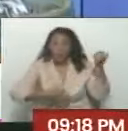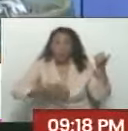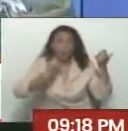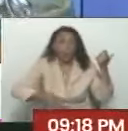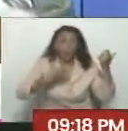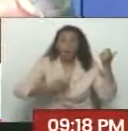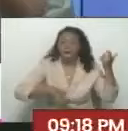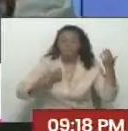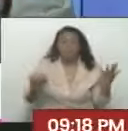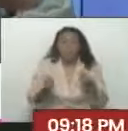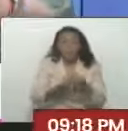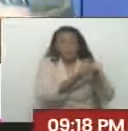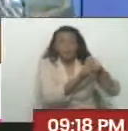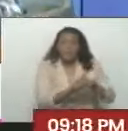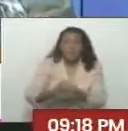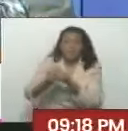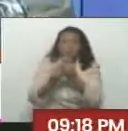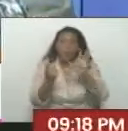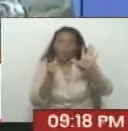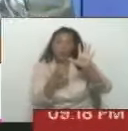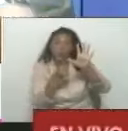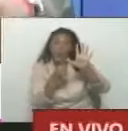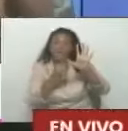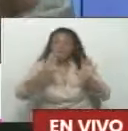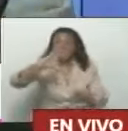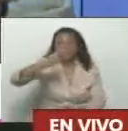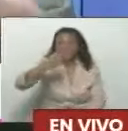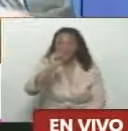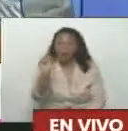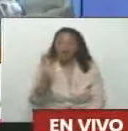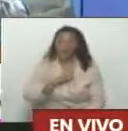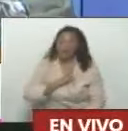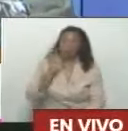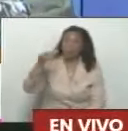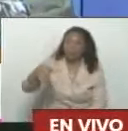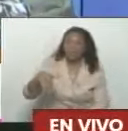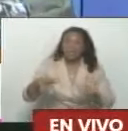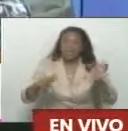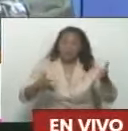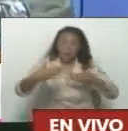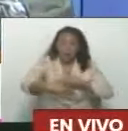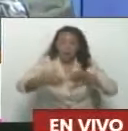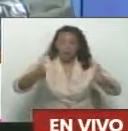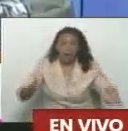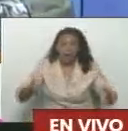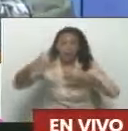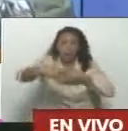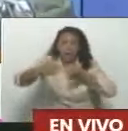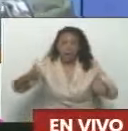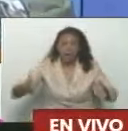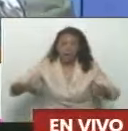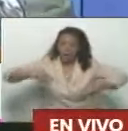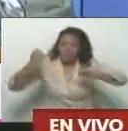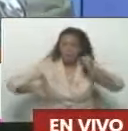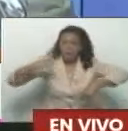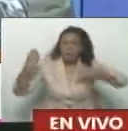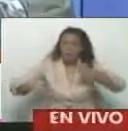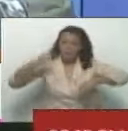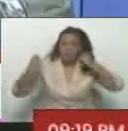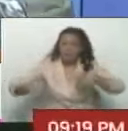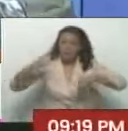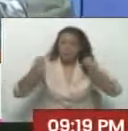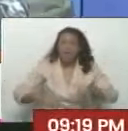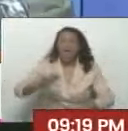para el acompañamiento, pero además tenemos la de chuao, que en vez de cuatro usa la caja, lo que llamamos caja, el redoblante que se usa además en